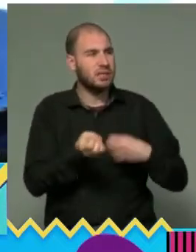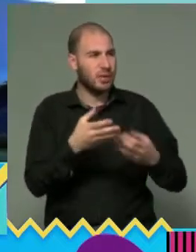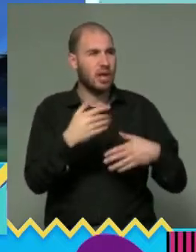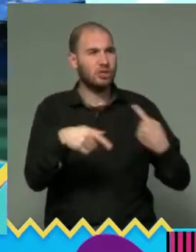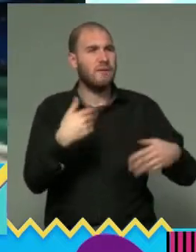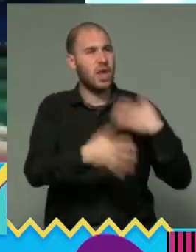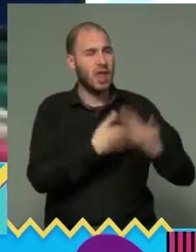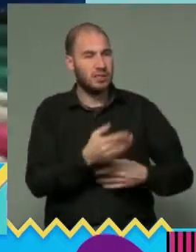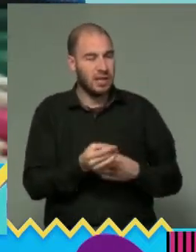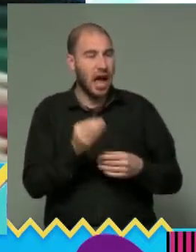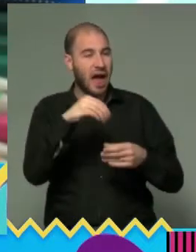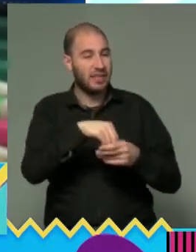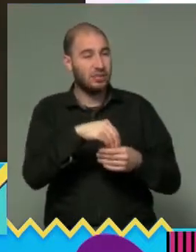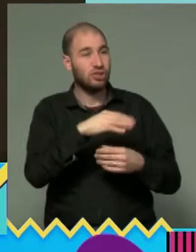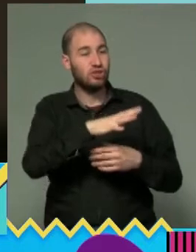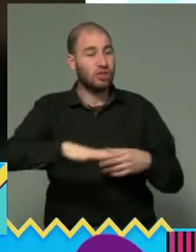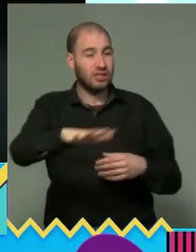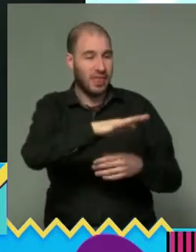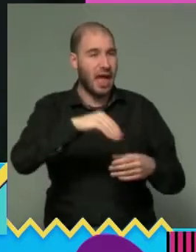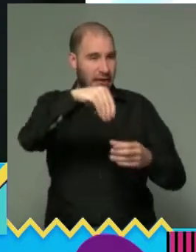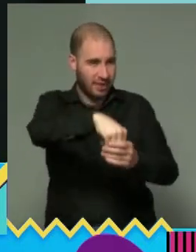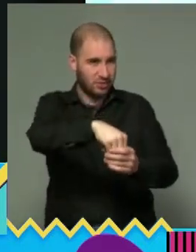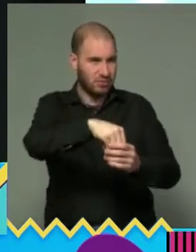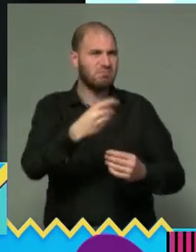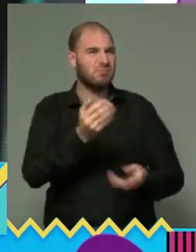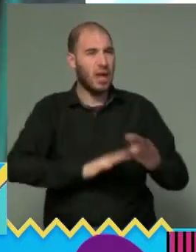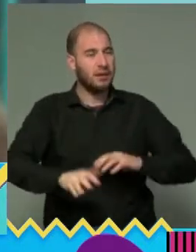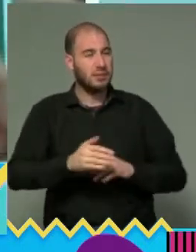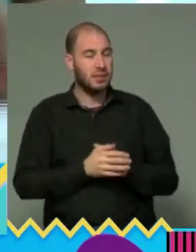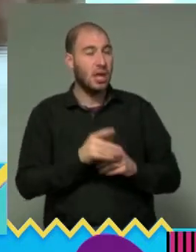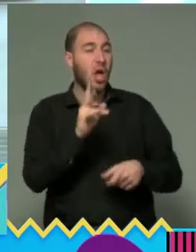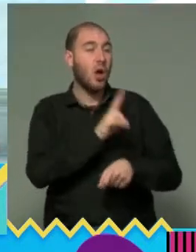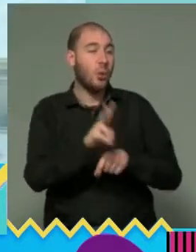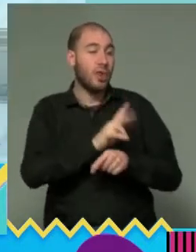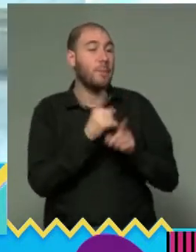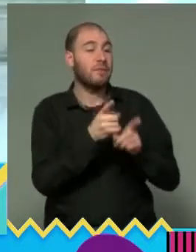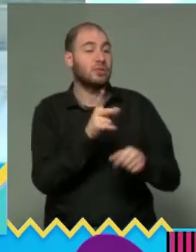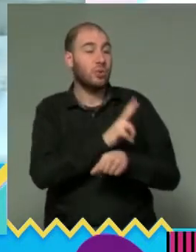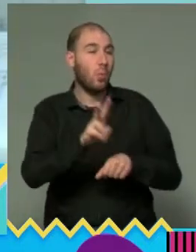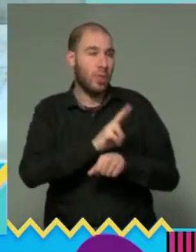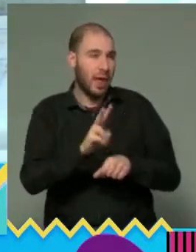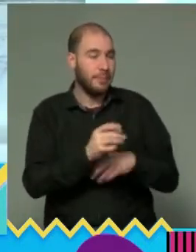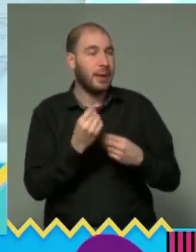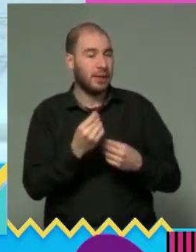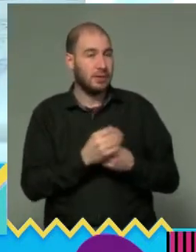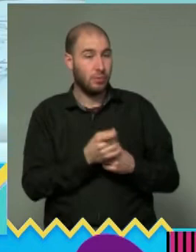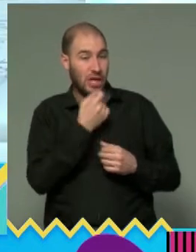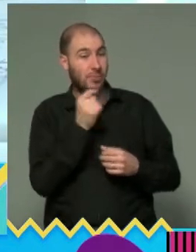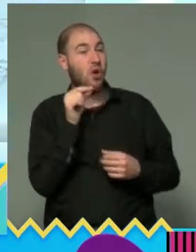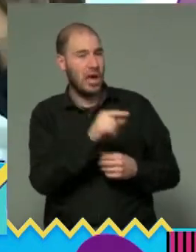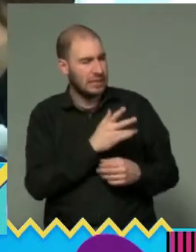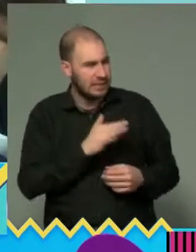de violencia se producen en el seno de la sociedad. Esto lo que hace es preservarlo al docente de que si él